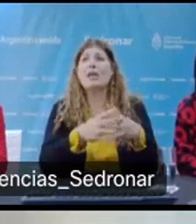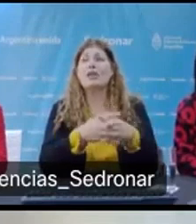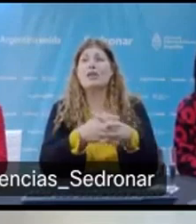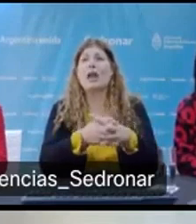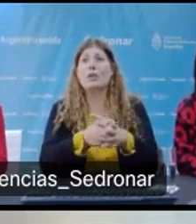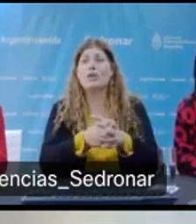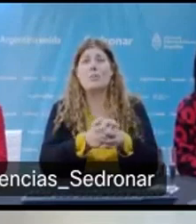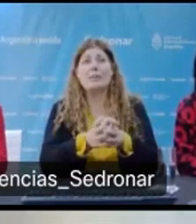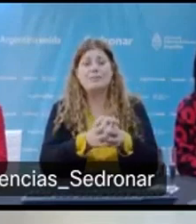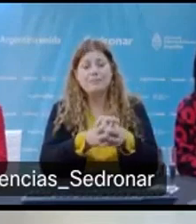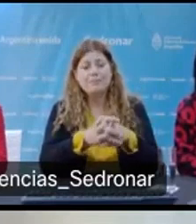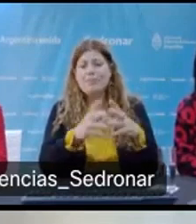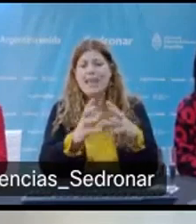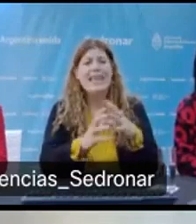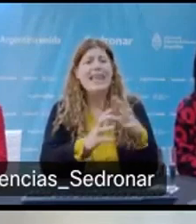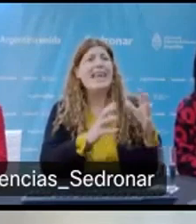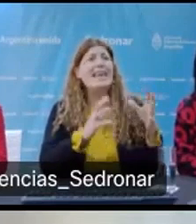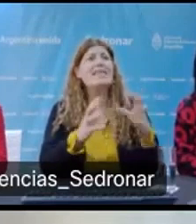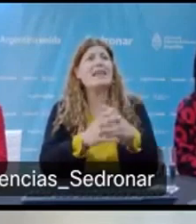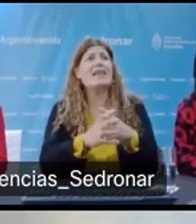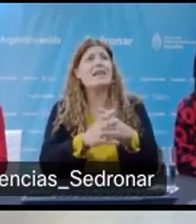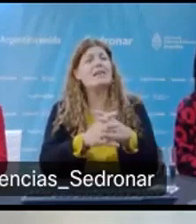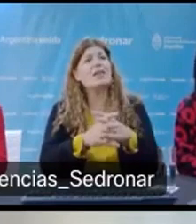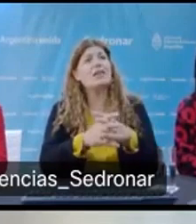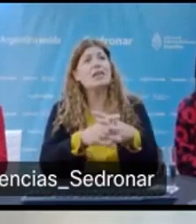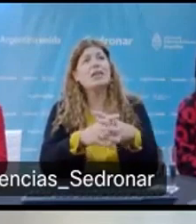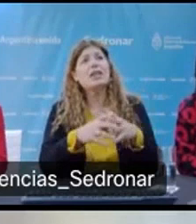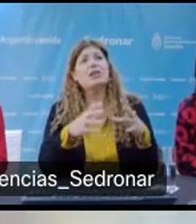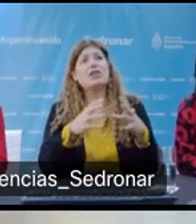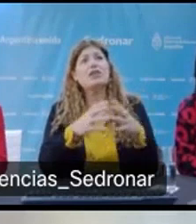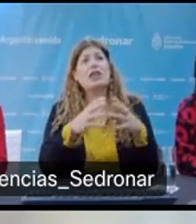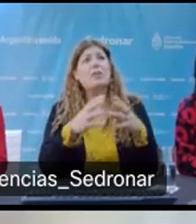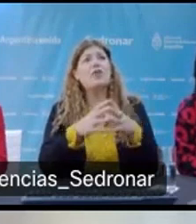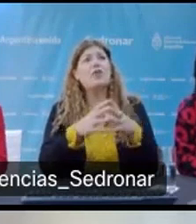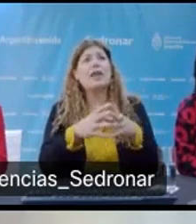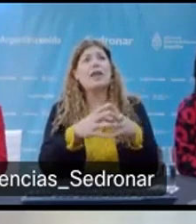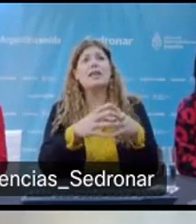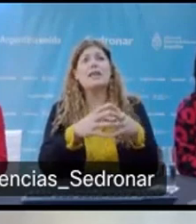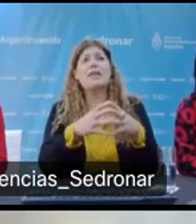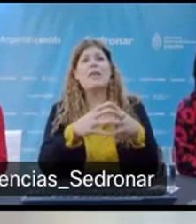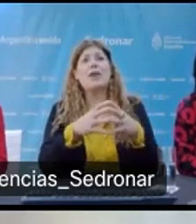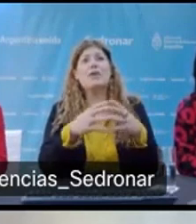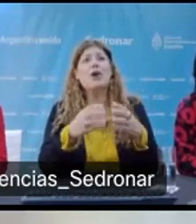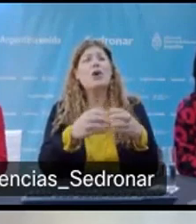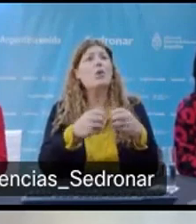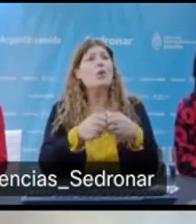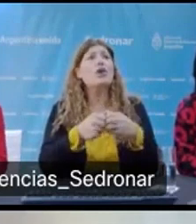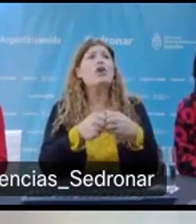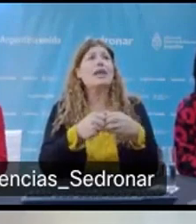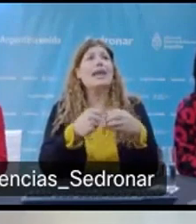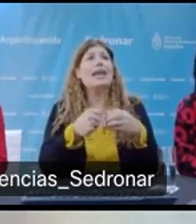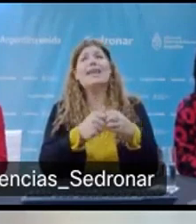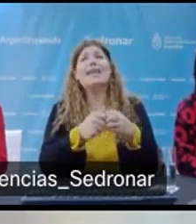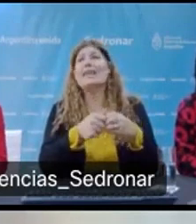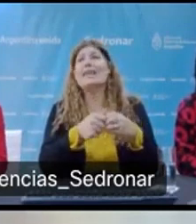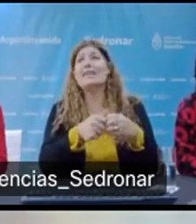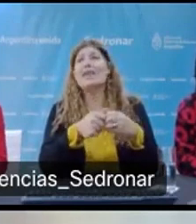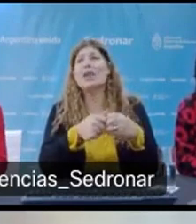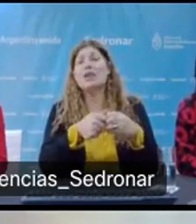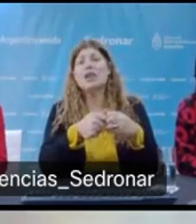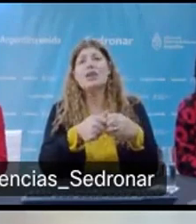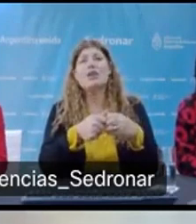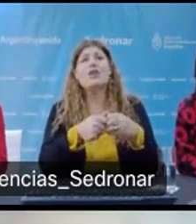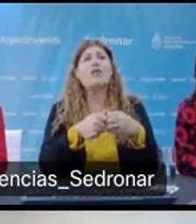hablando con algunos temas? En esa intervención, nosotros teníamos dos grandes desafíos. Uno, que la red de